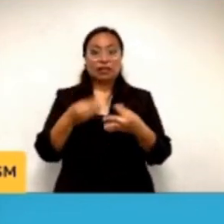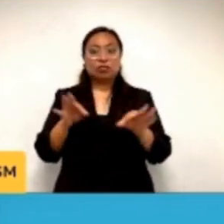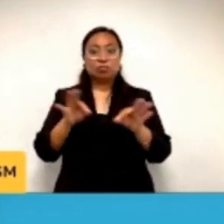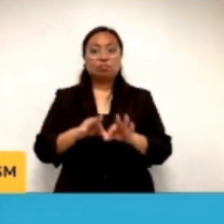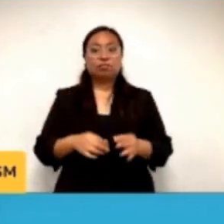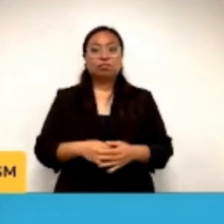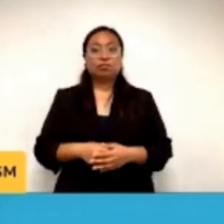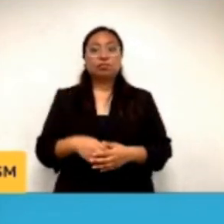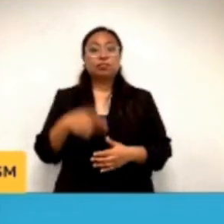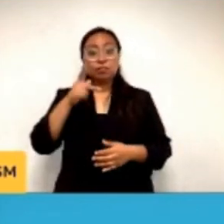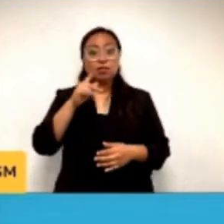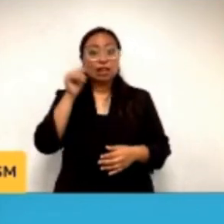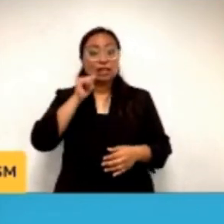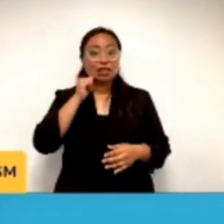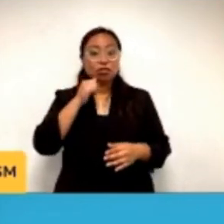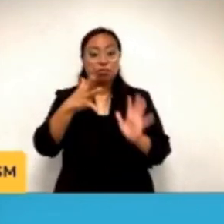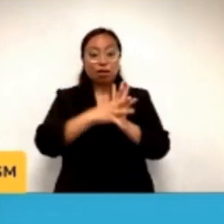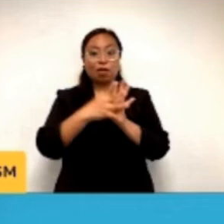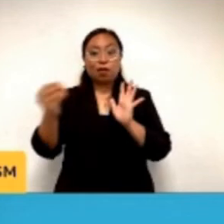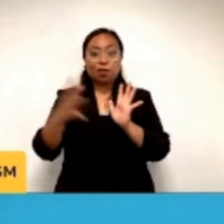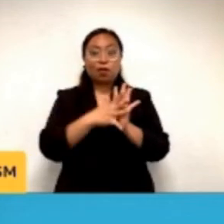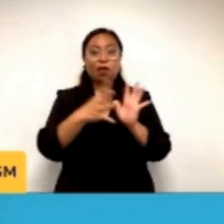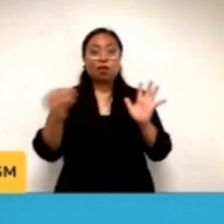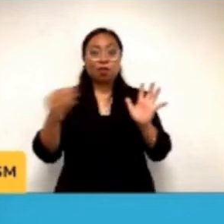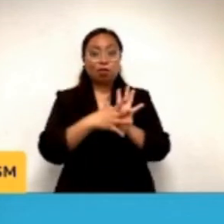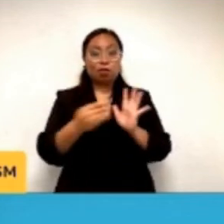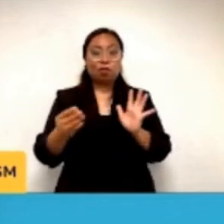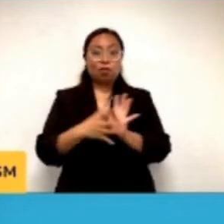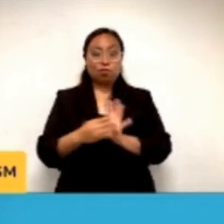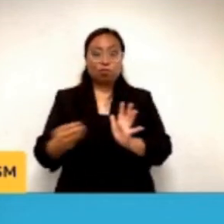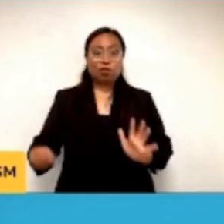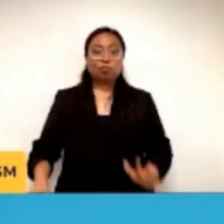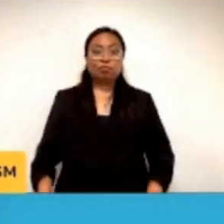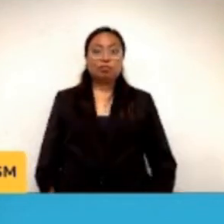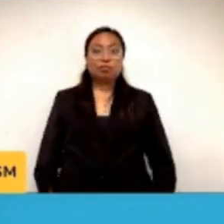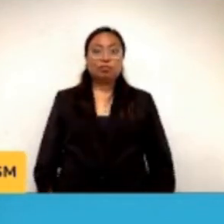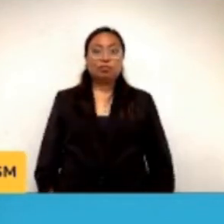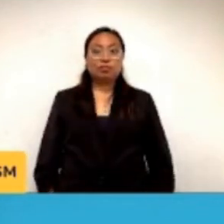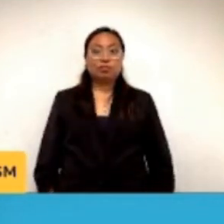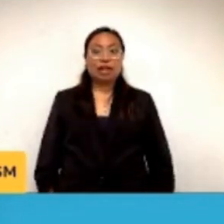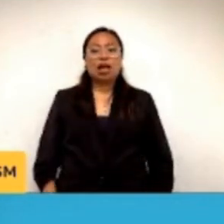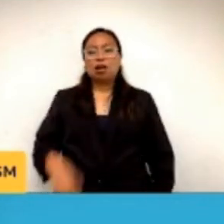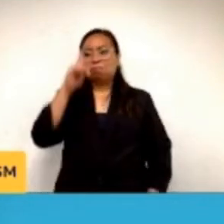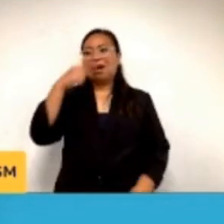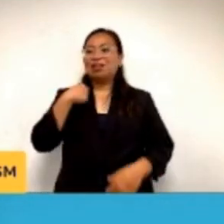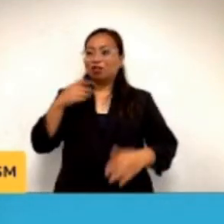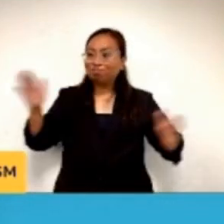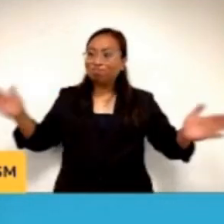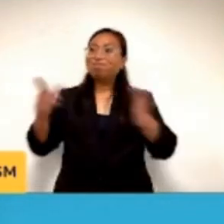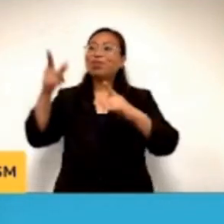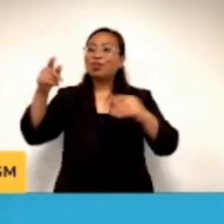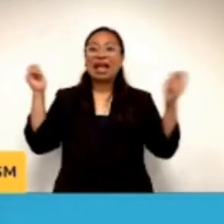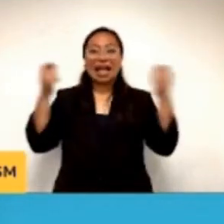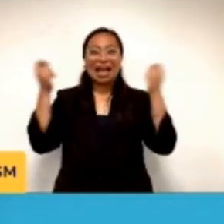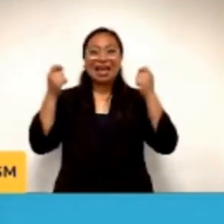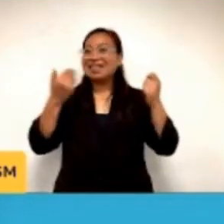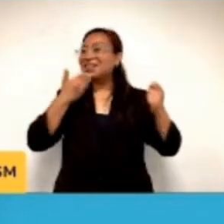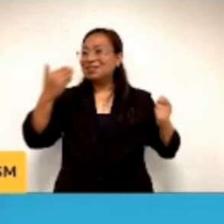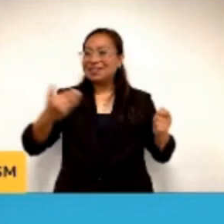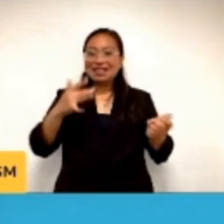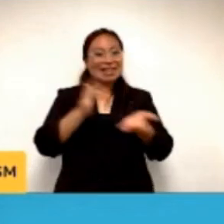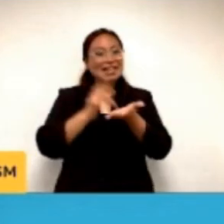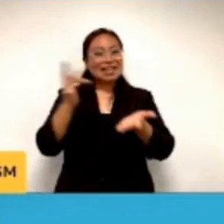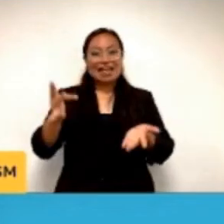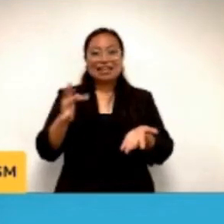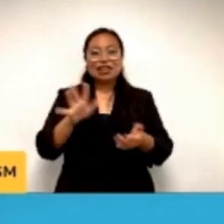de copiar a personas clave para esa persona también. Asegúrate de reconocerlo y celebrarlo públicamente. Eso